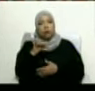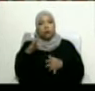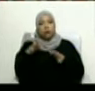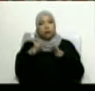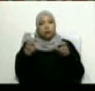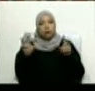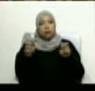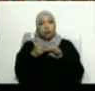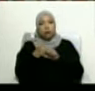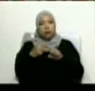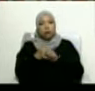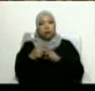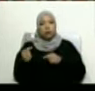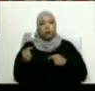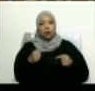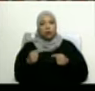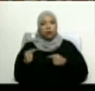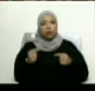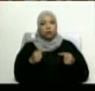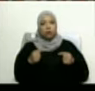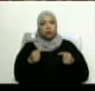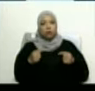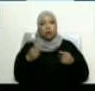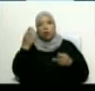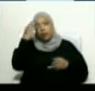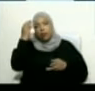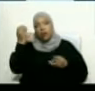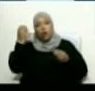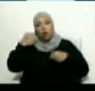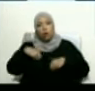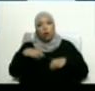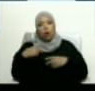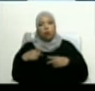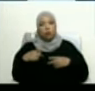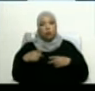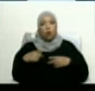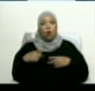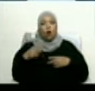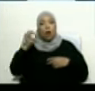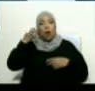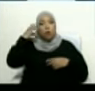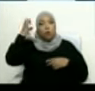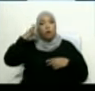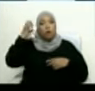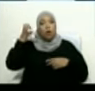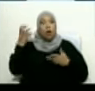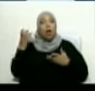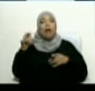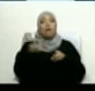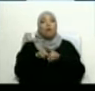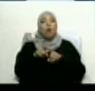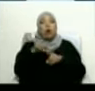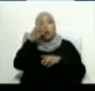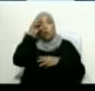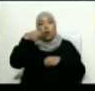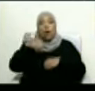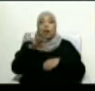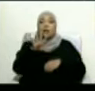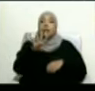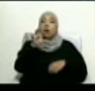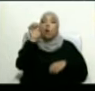histórico, tan histórico como el Acuerdo de Ginebra. Tenemos que votar todos los venezolanos allí, las 5 preguntas, y yo las voy a votar las